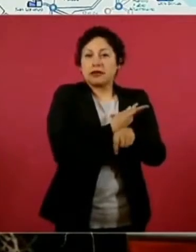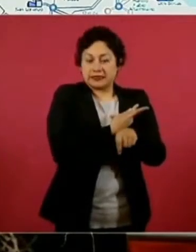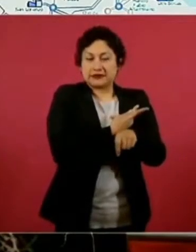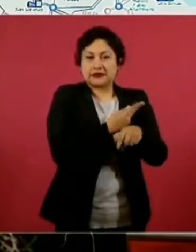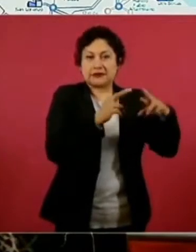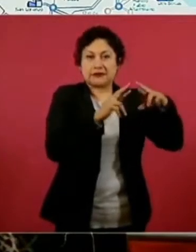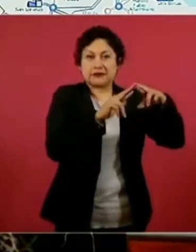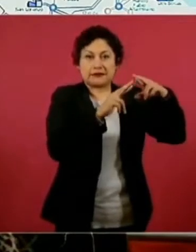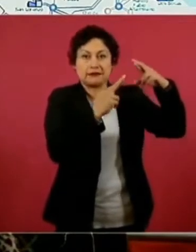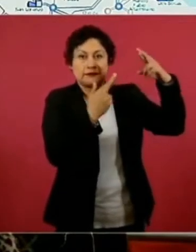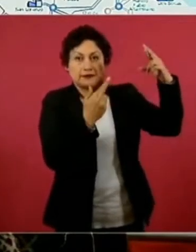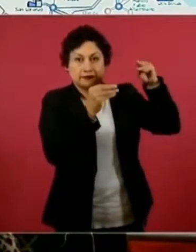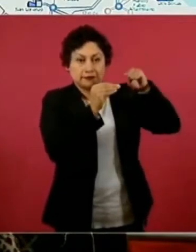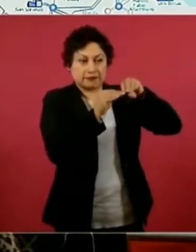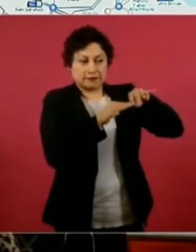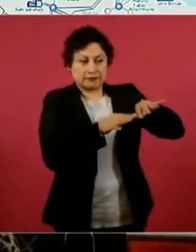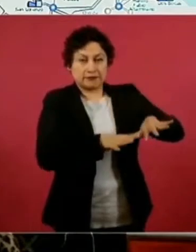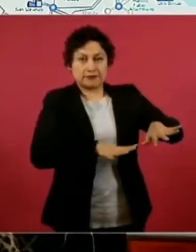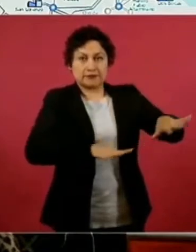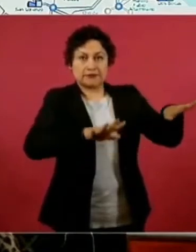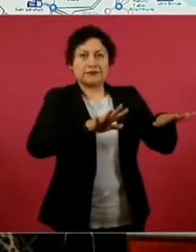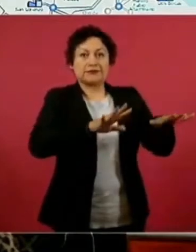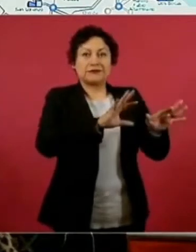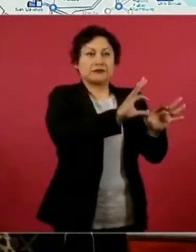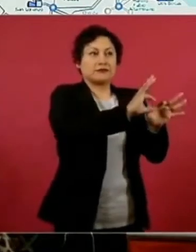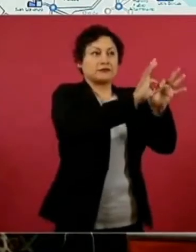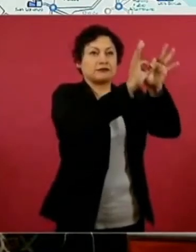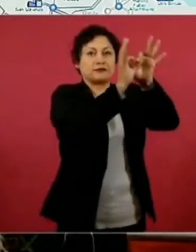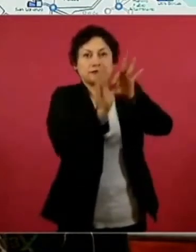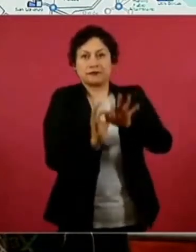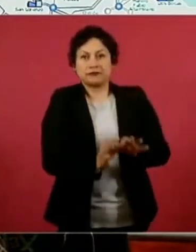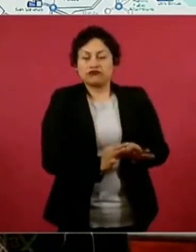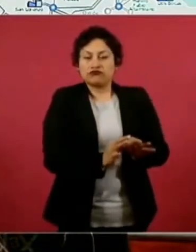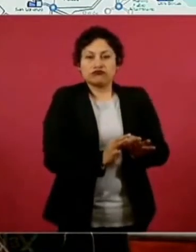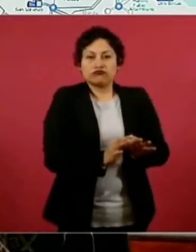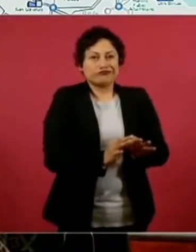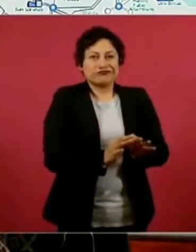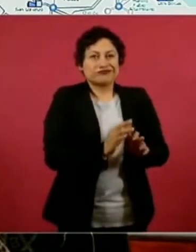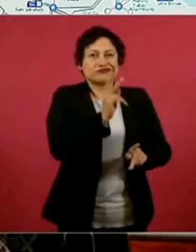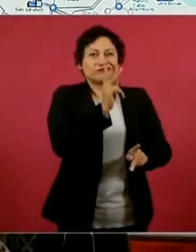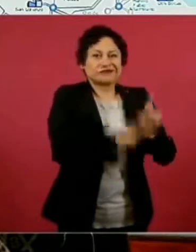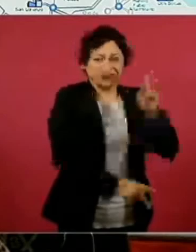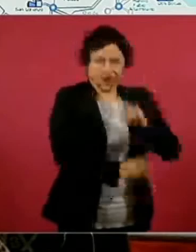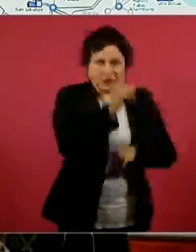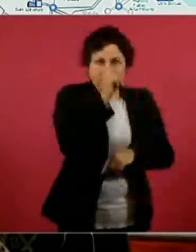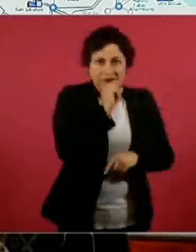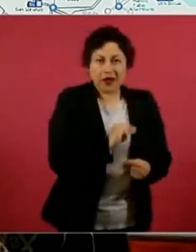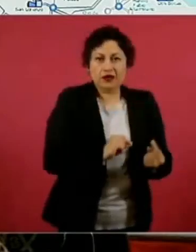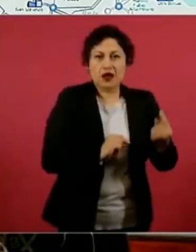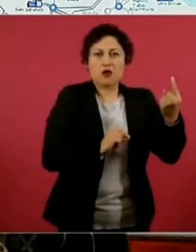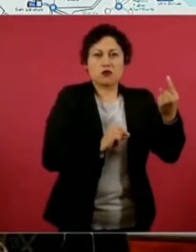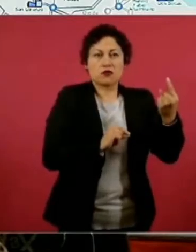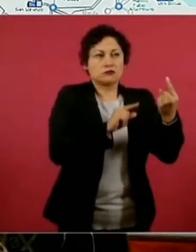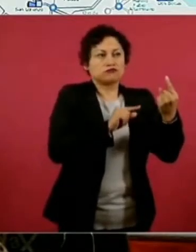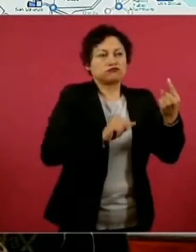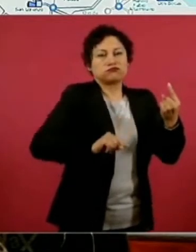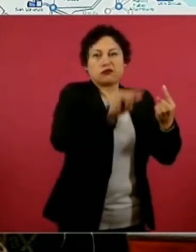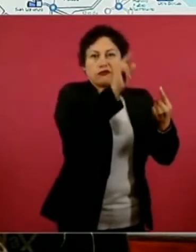fluido eléctrico que se transporta por ese circuito ya no es igual y puede provocar una perturbación.